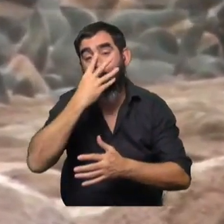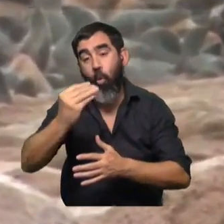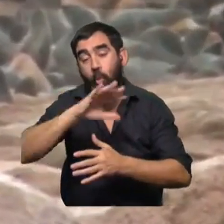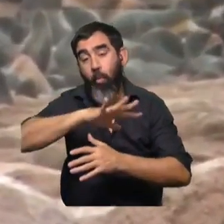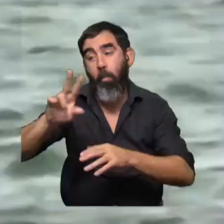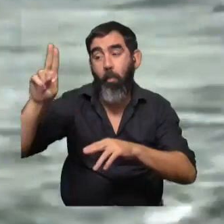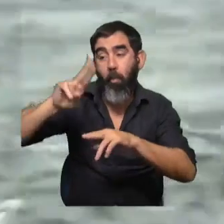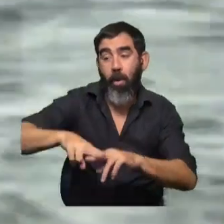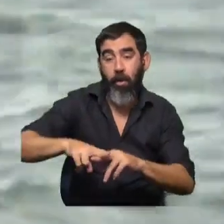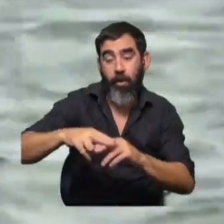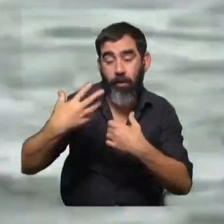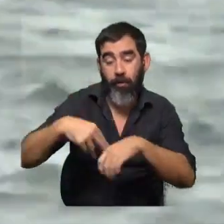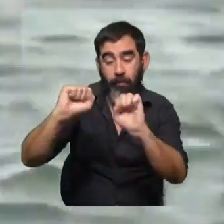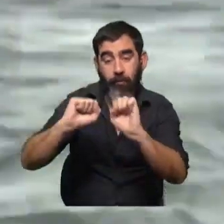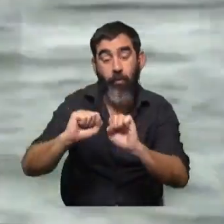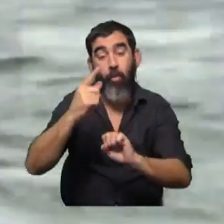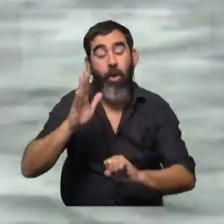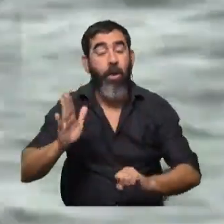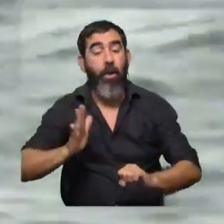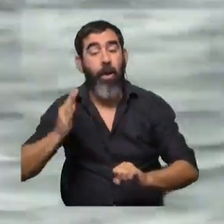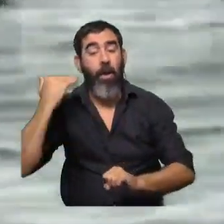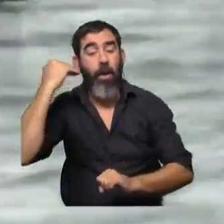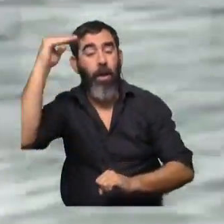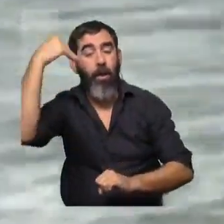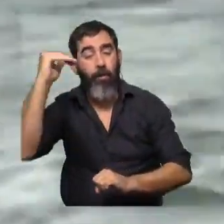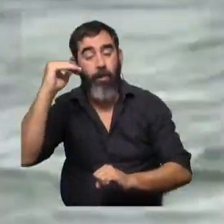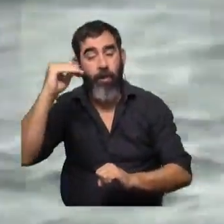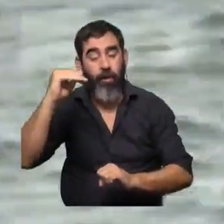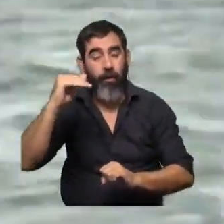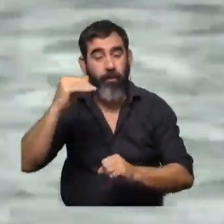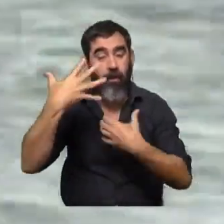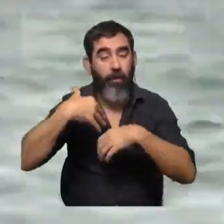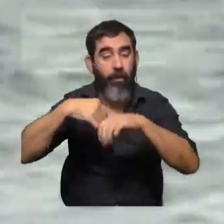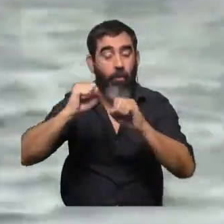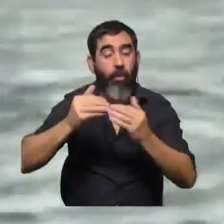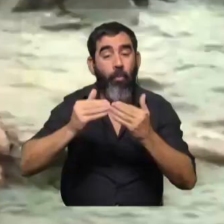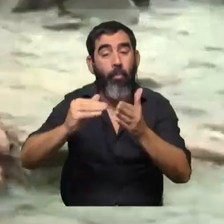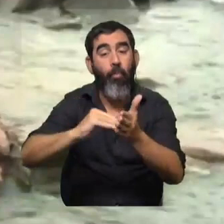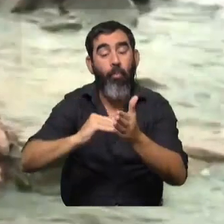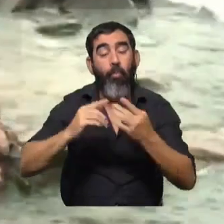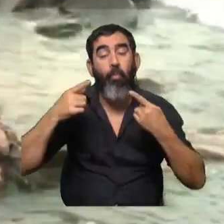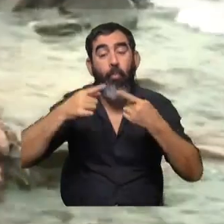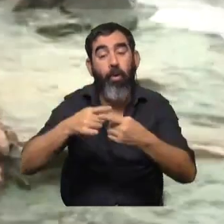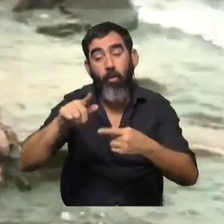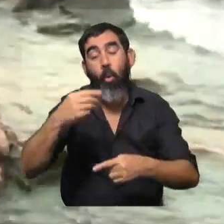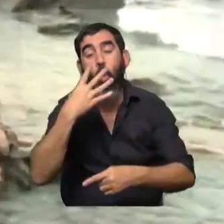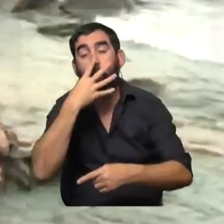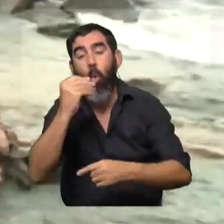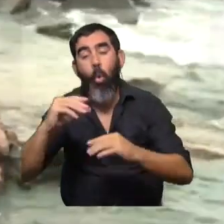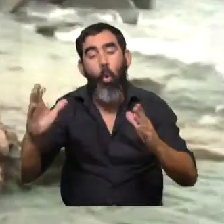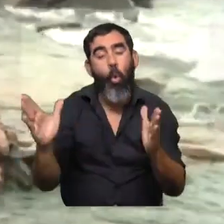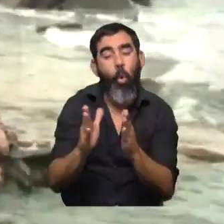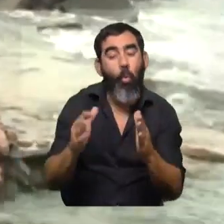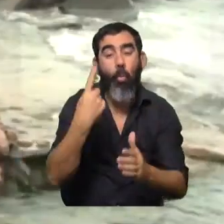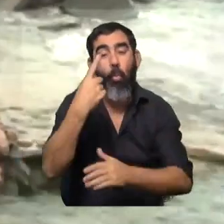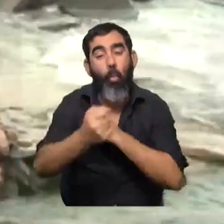encontrados muertos en nuestro país. Una hembra adulta de la especie otaria que apareció en el puerto de Punta del Este y un lobito de pelo fino de